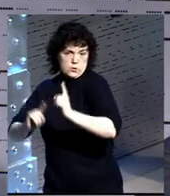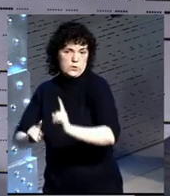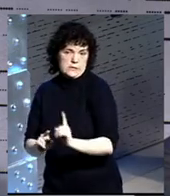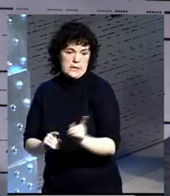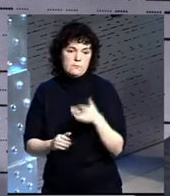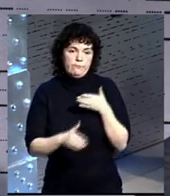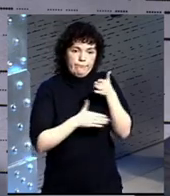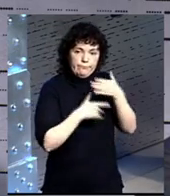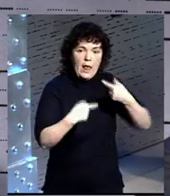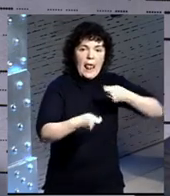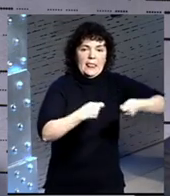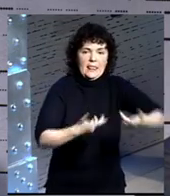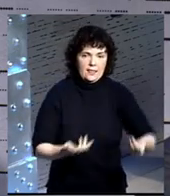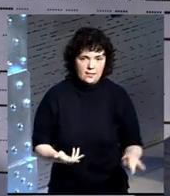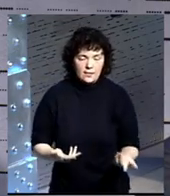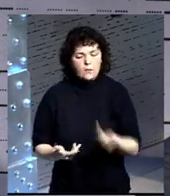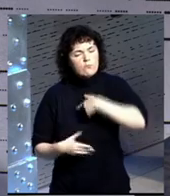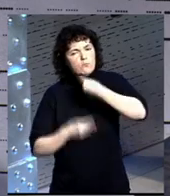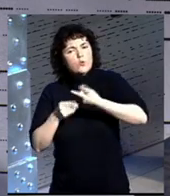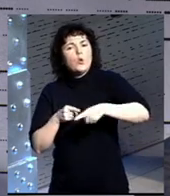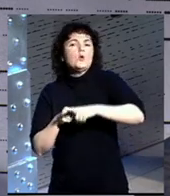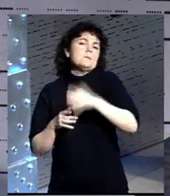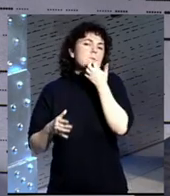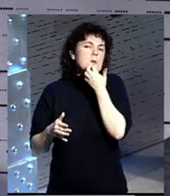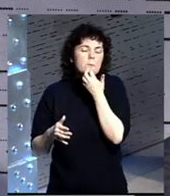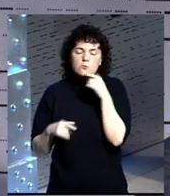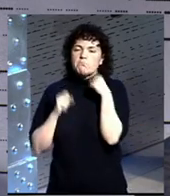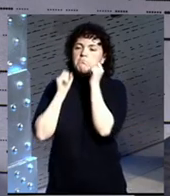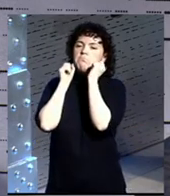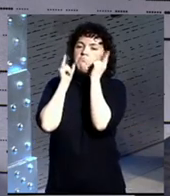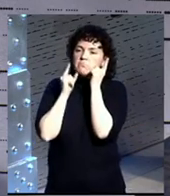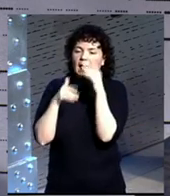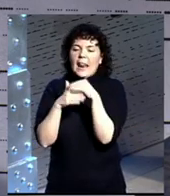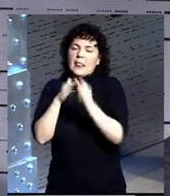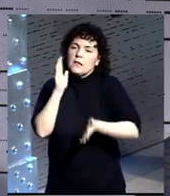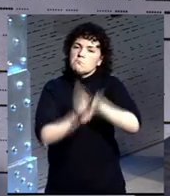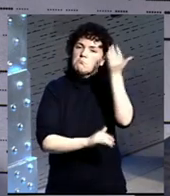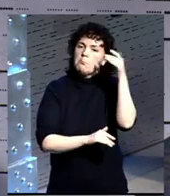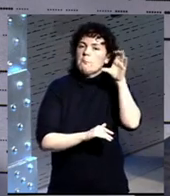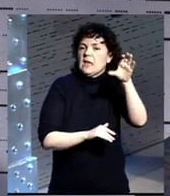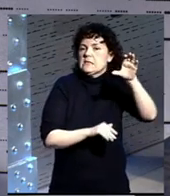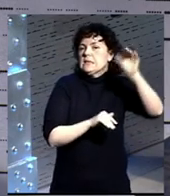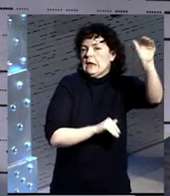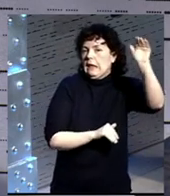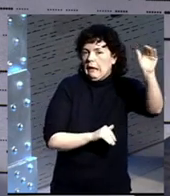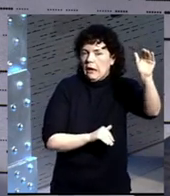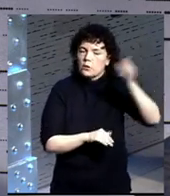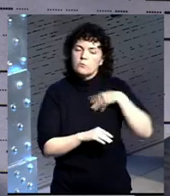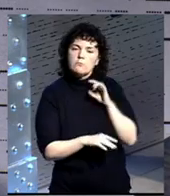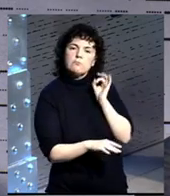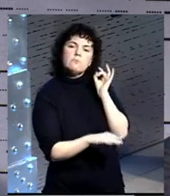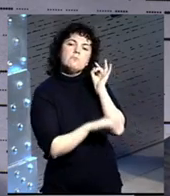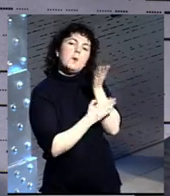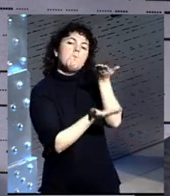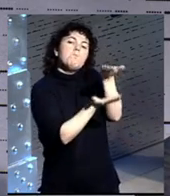un comercio. Nosotros hemos hecho cosas como detectar que un cliente estaba en el extranjero y enviarle un seguro, una